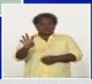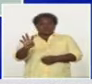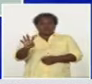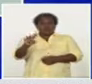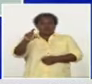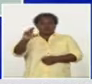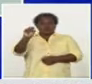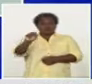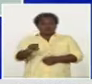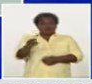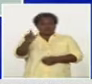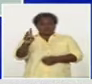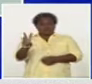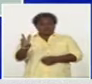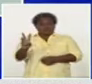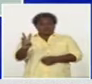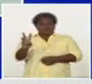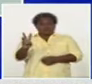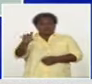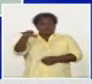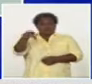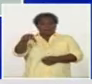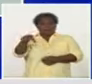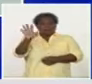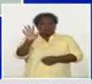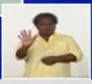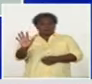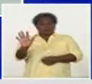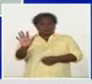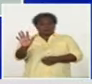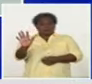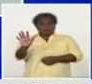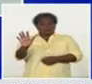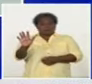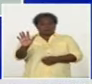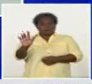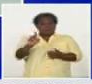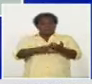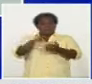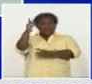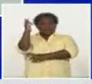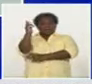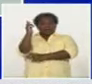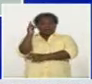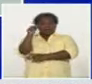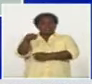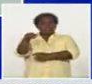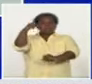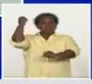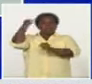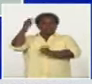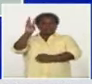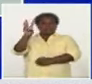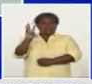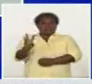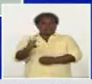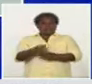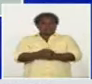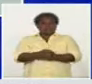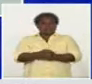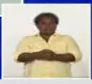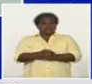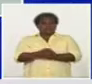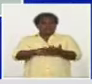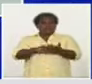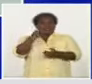con 13, Pinar del Río 5, La Palma y Mantua con 3 cada uno, Los